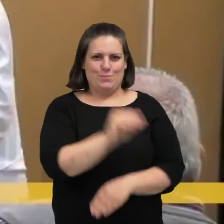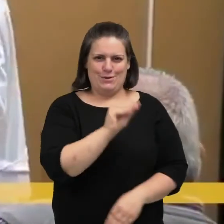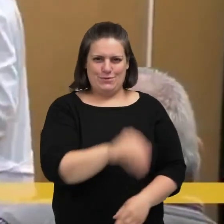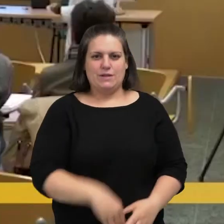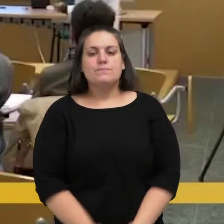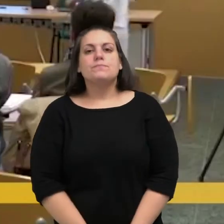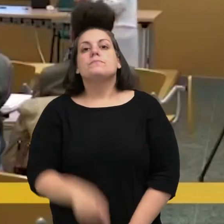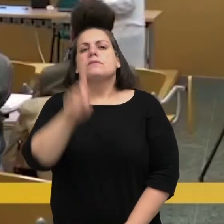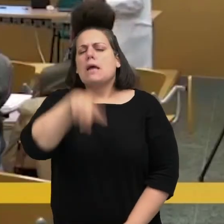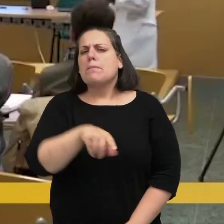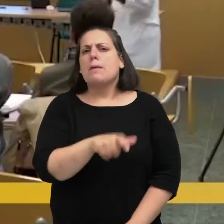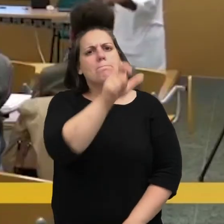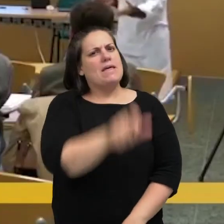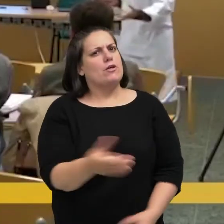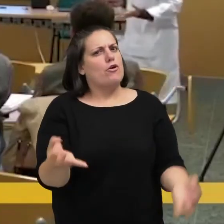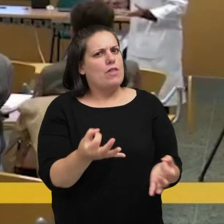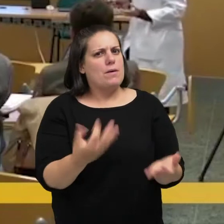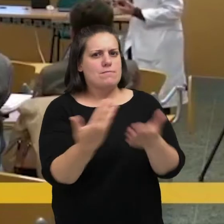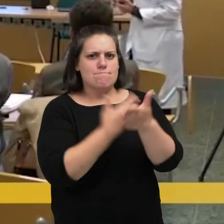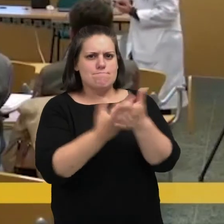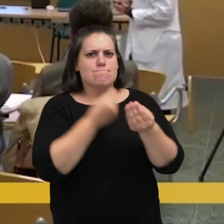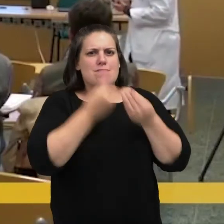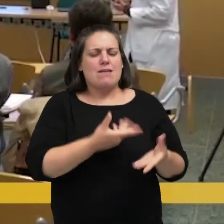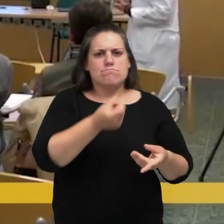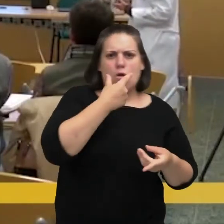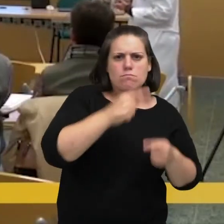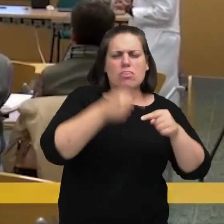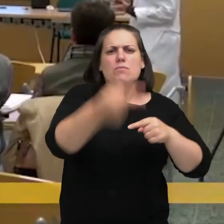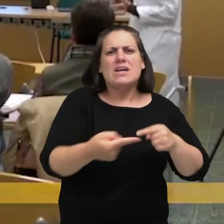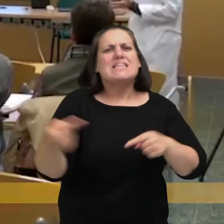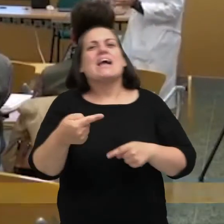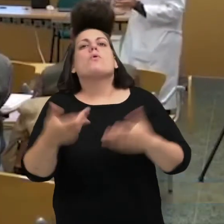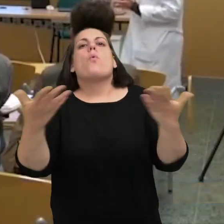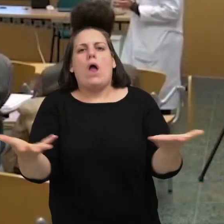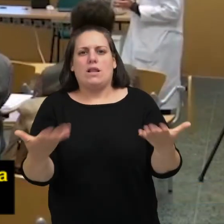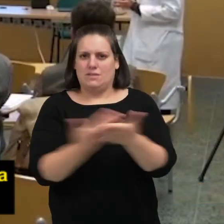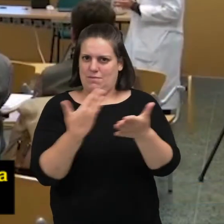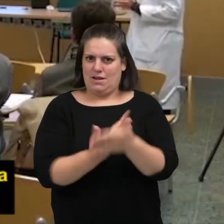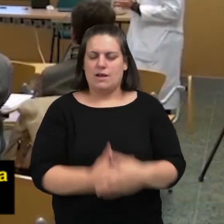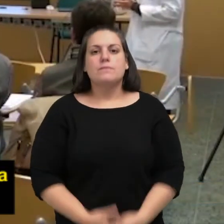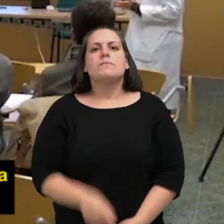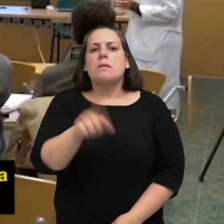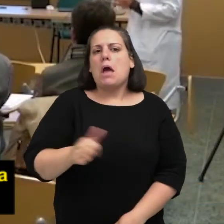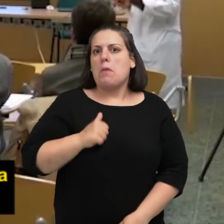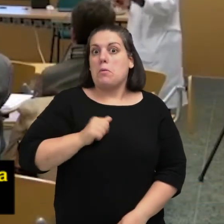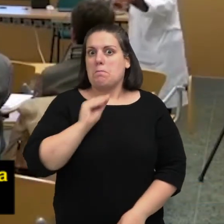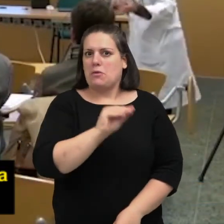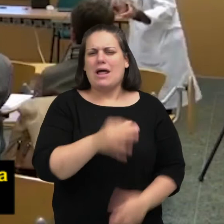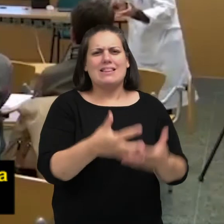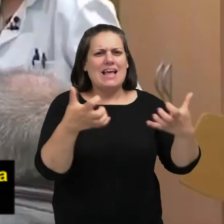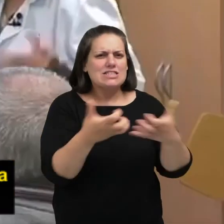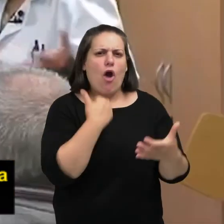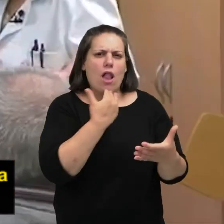hacer? Tienen que también explicar los efectos adversos y, en último lugar, preguntarles si hay alguna información